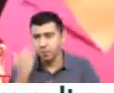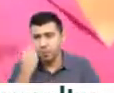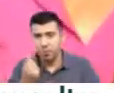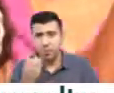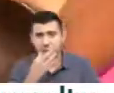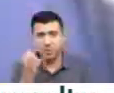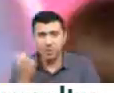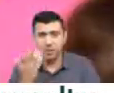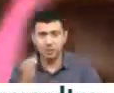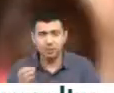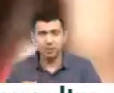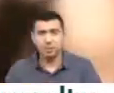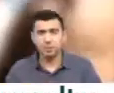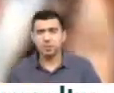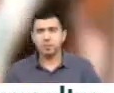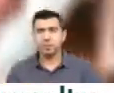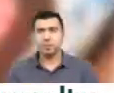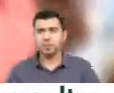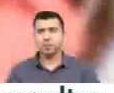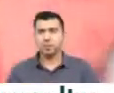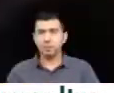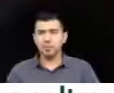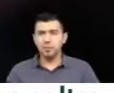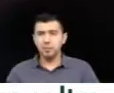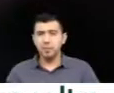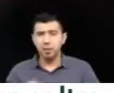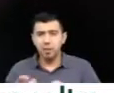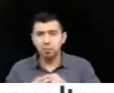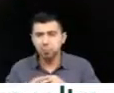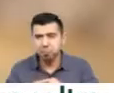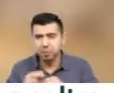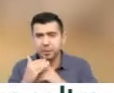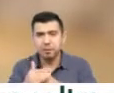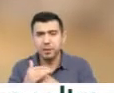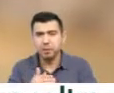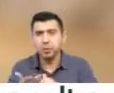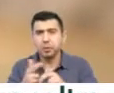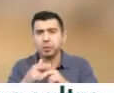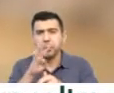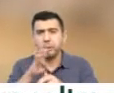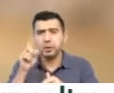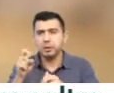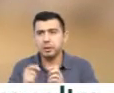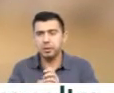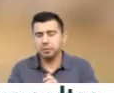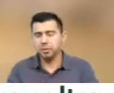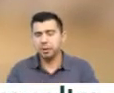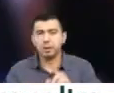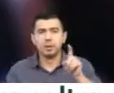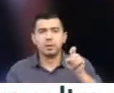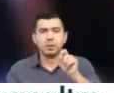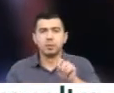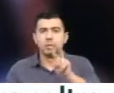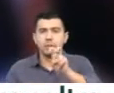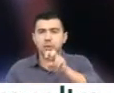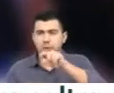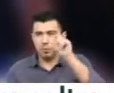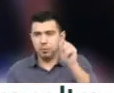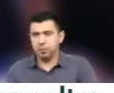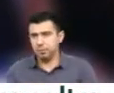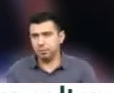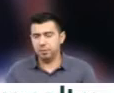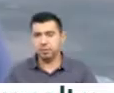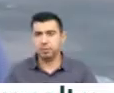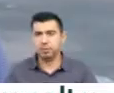serían 46 mil pesos mensuales el aumento del salario mínimo es decir el 6.7 por ciento yo pienso que